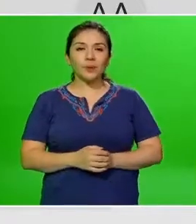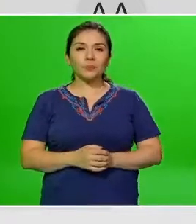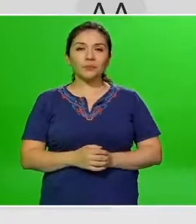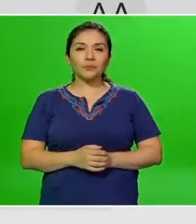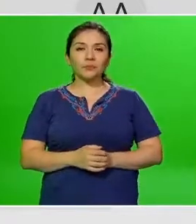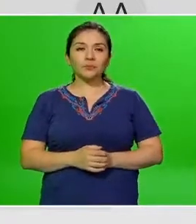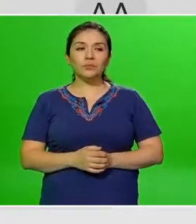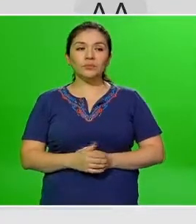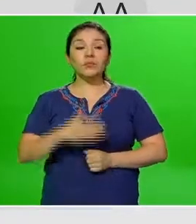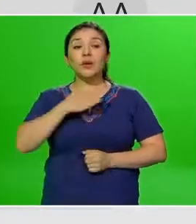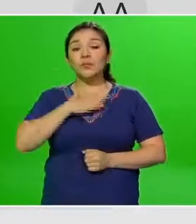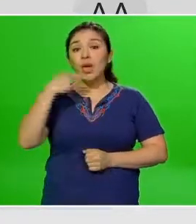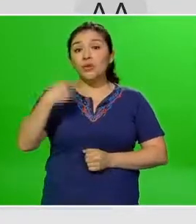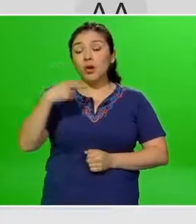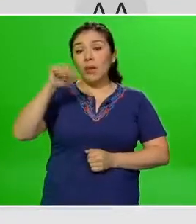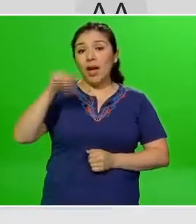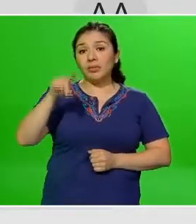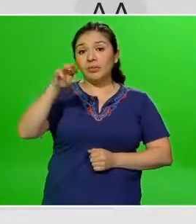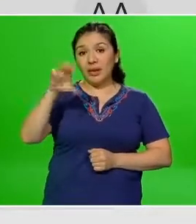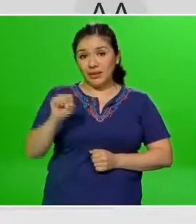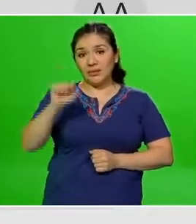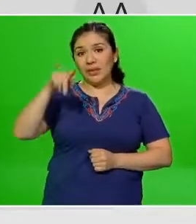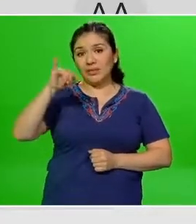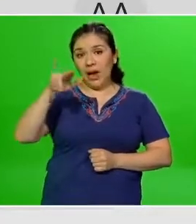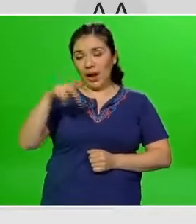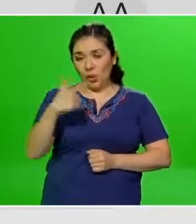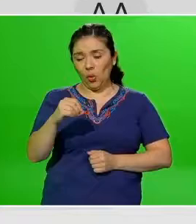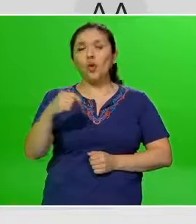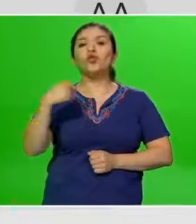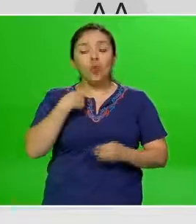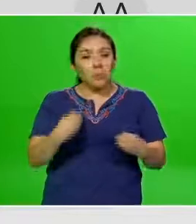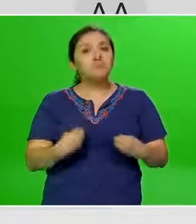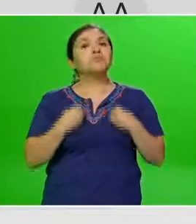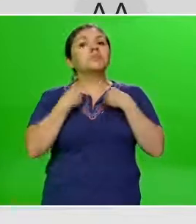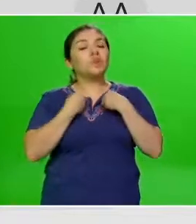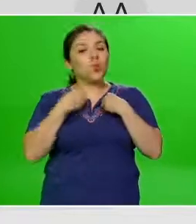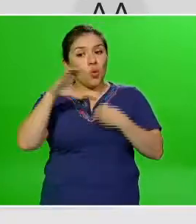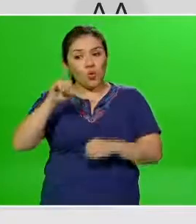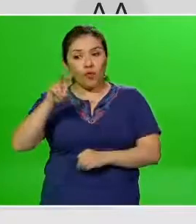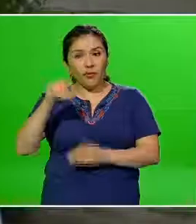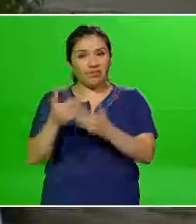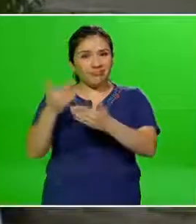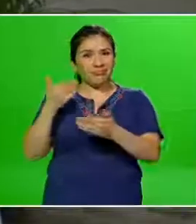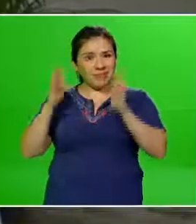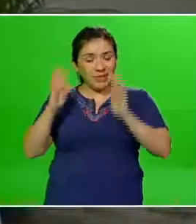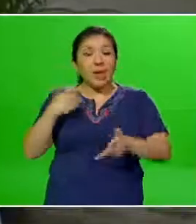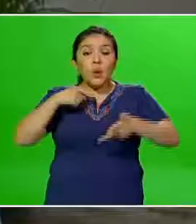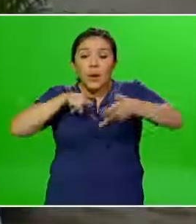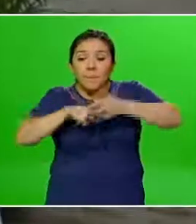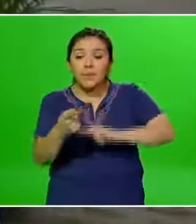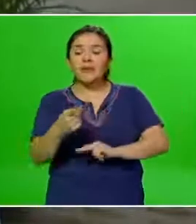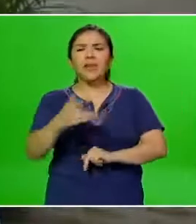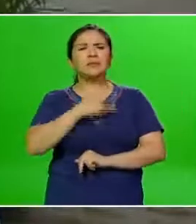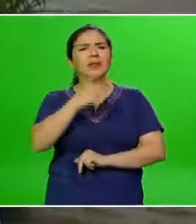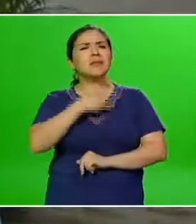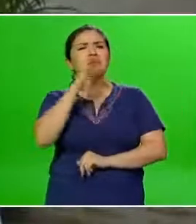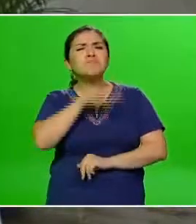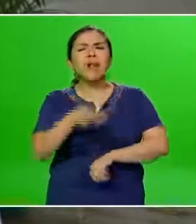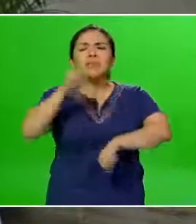Mi nombre es Andrés Santiago Rodríguez, soy un sobreviviente de COVID. Presenté los síntomas el 17 de